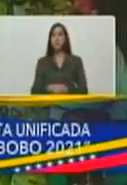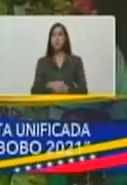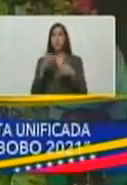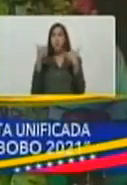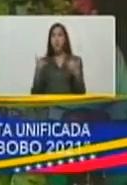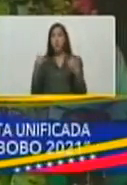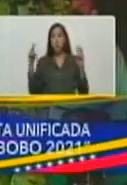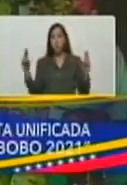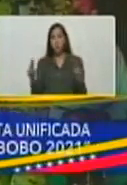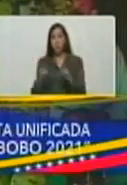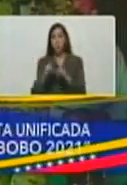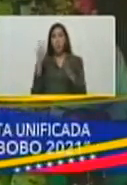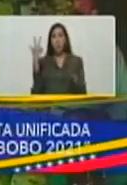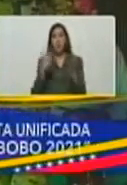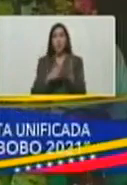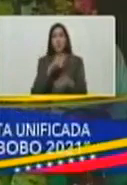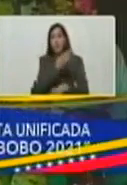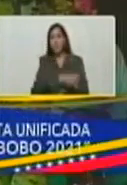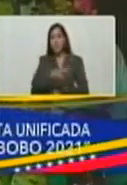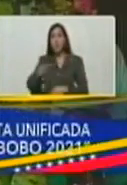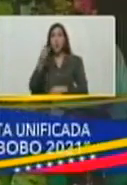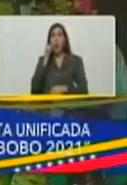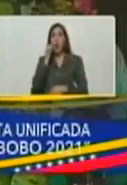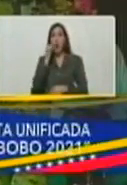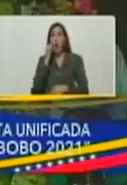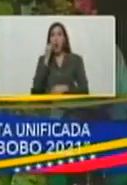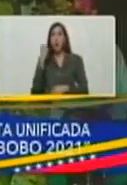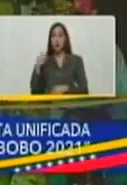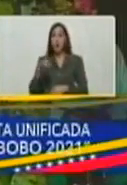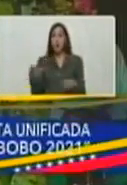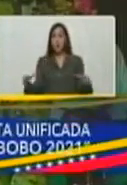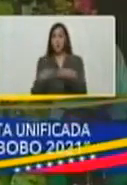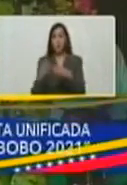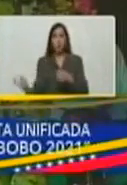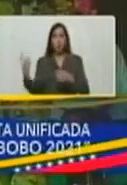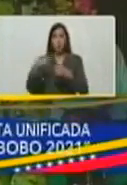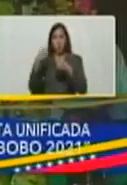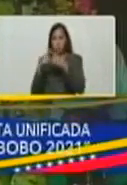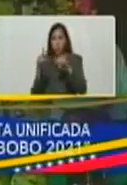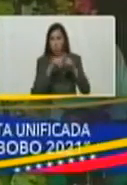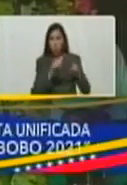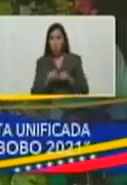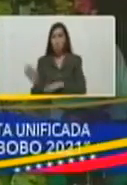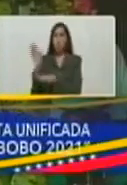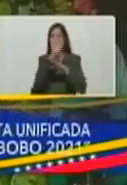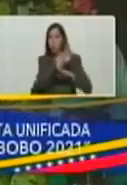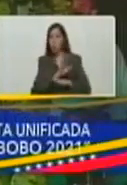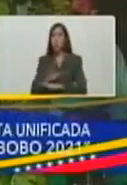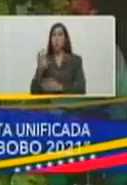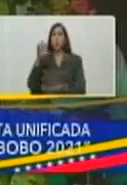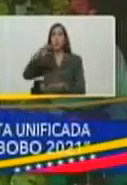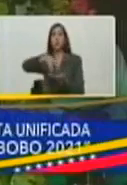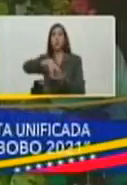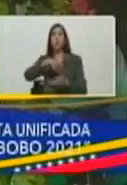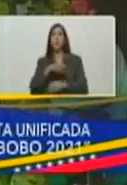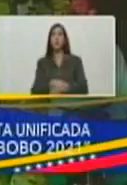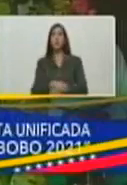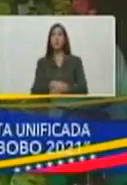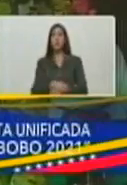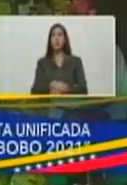acompañados de 3.000 hombres de todos los componentes, de los diferentes organismos de seguridad del Estado, de los cuerpos